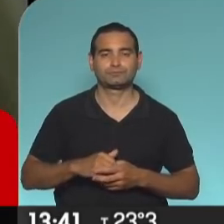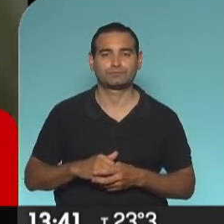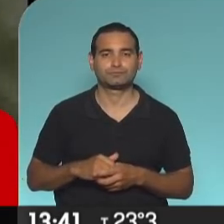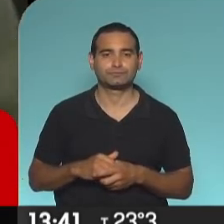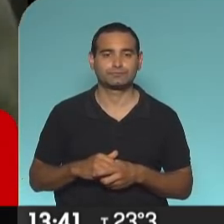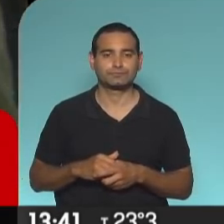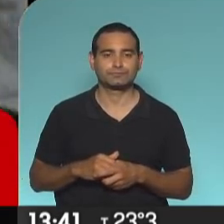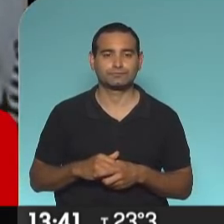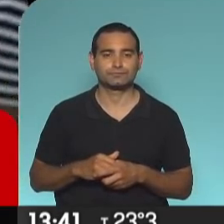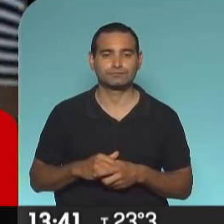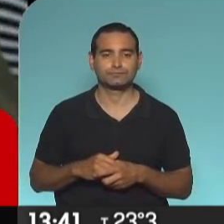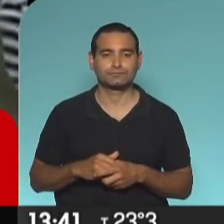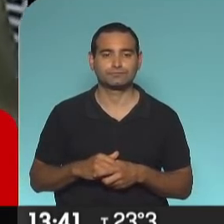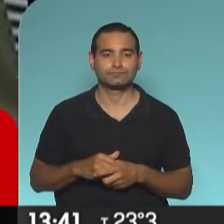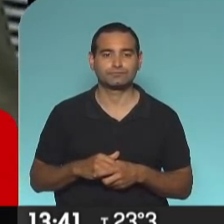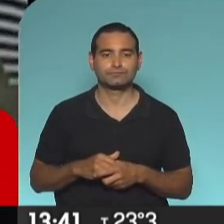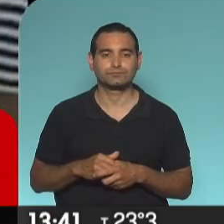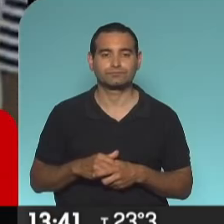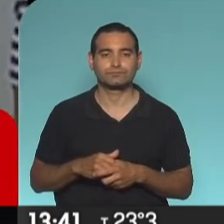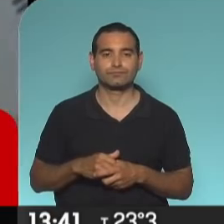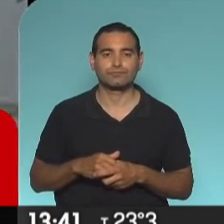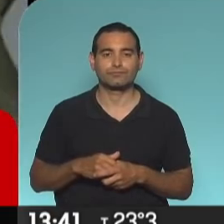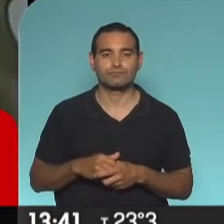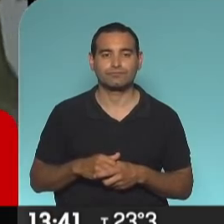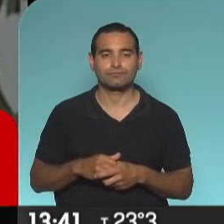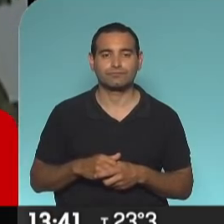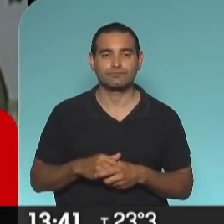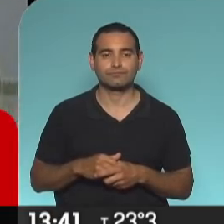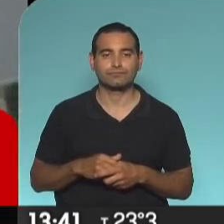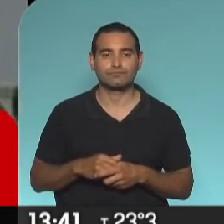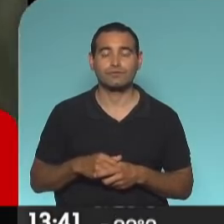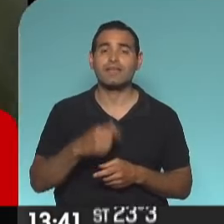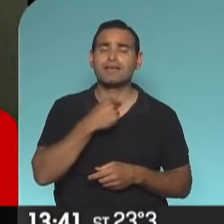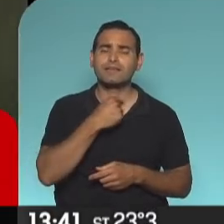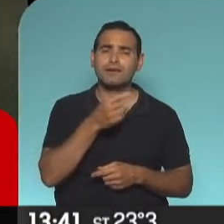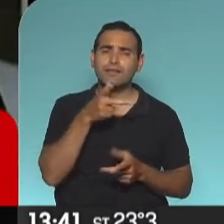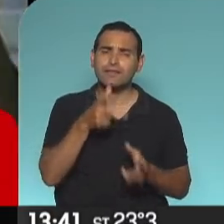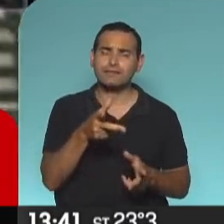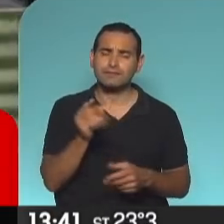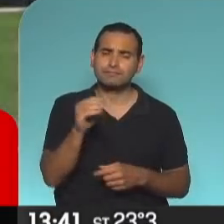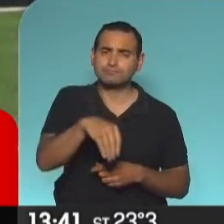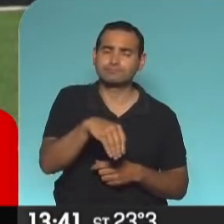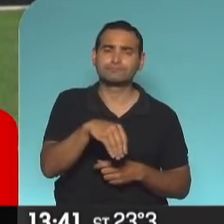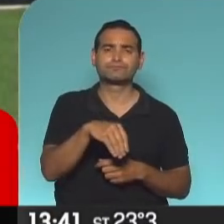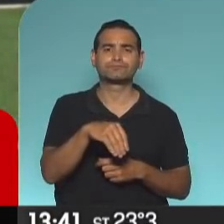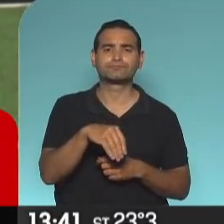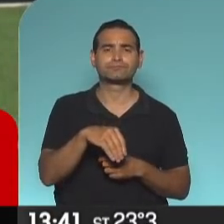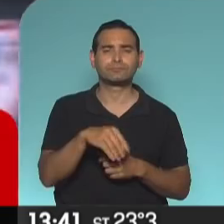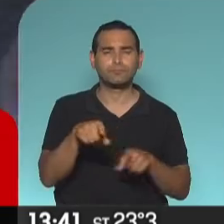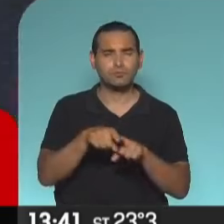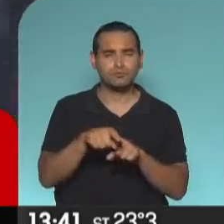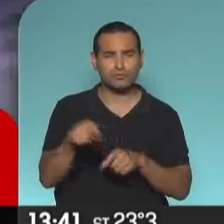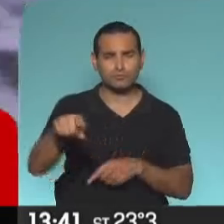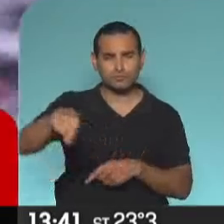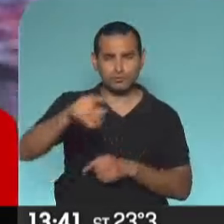llevaba a levantarse todos los días para vivir. Quiero decir algo, sumarme un poquito a lo que hablaban hace